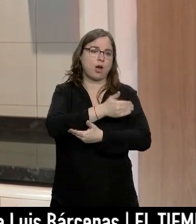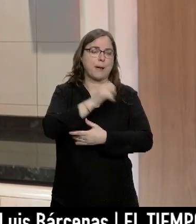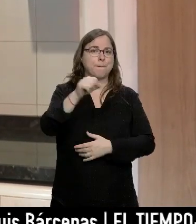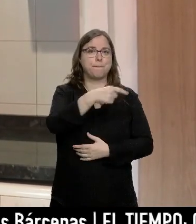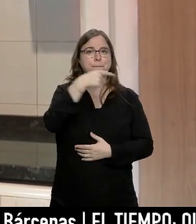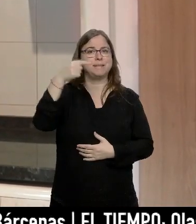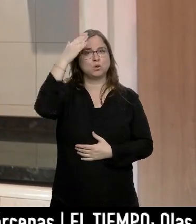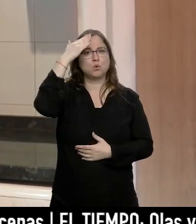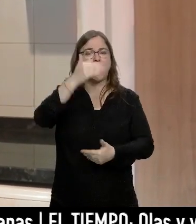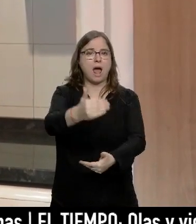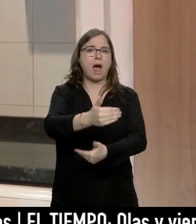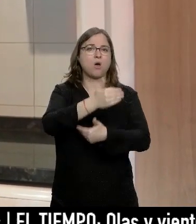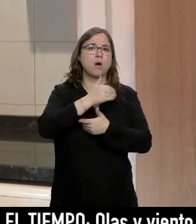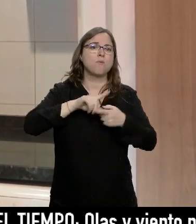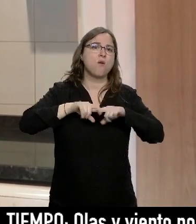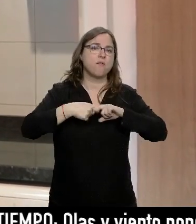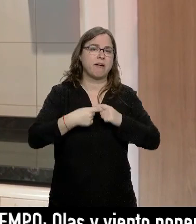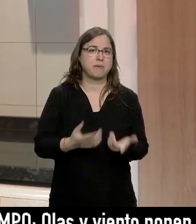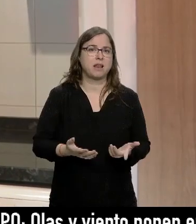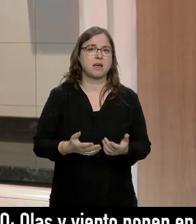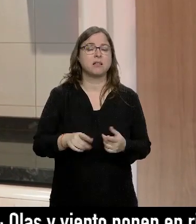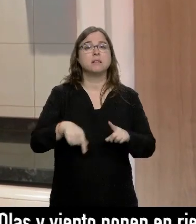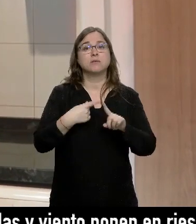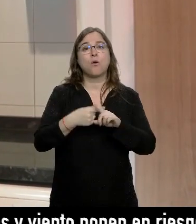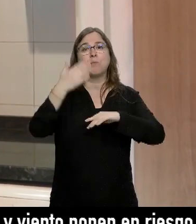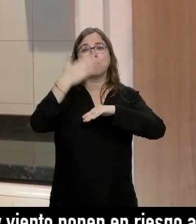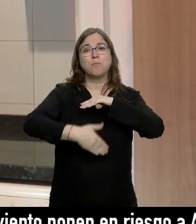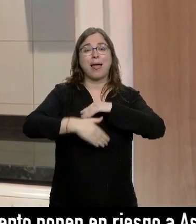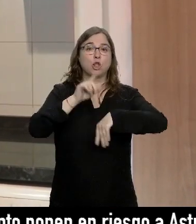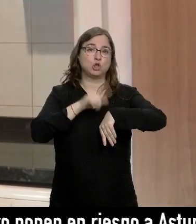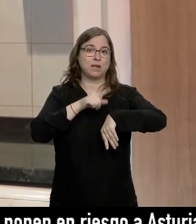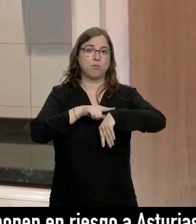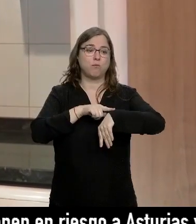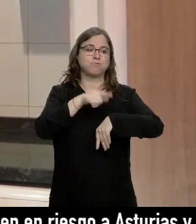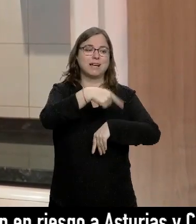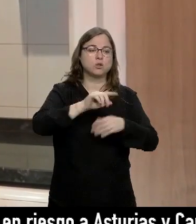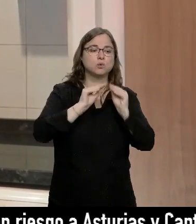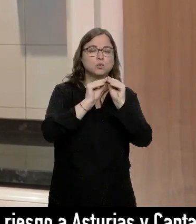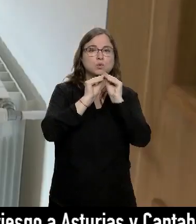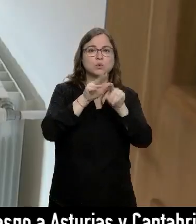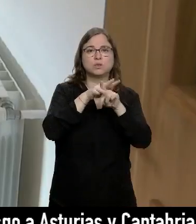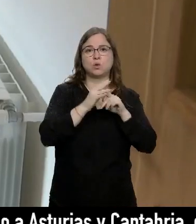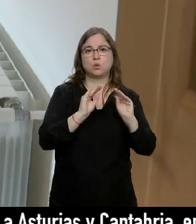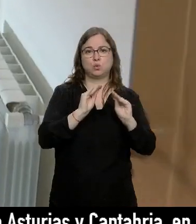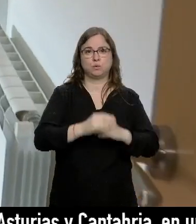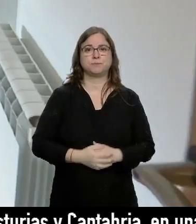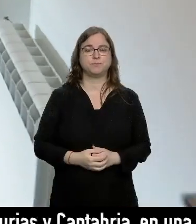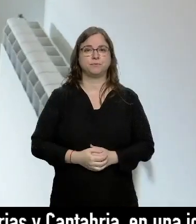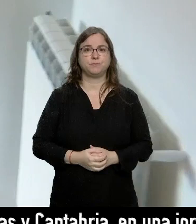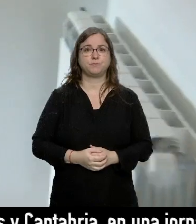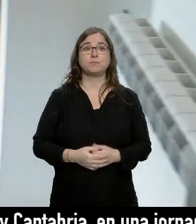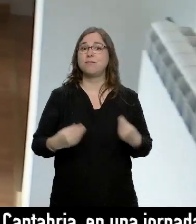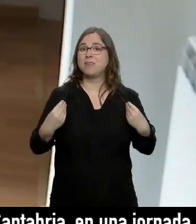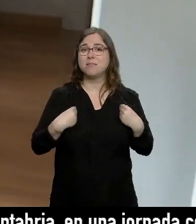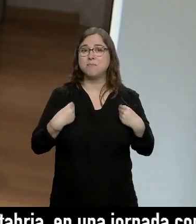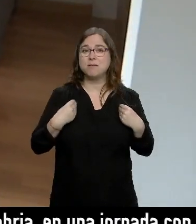pisos tutelados a esta familia con un plazo de tiempo para arreglar su situación. La vivienda es